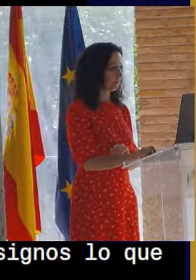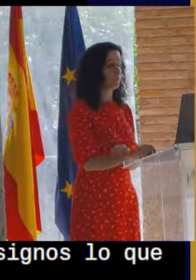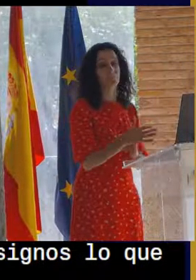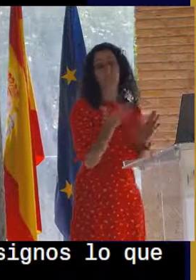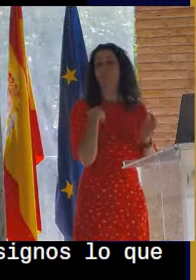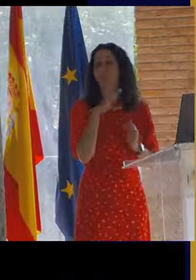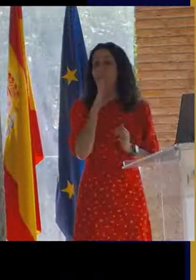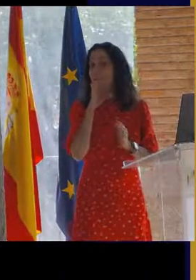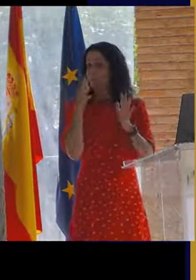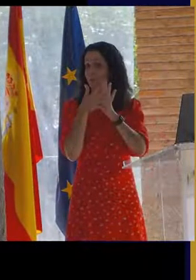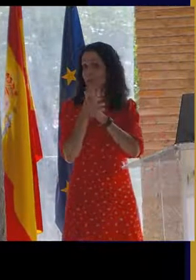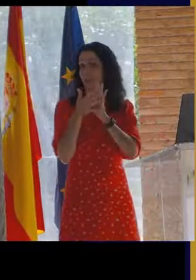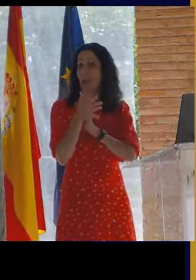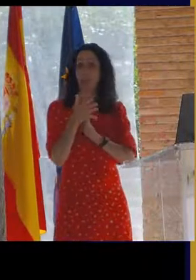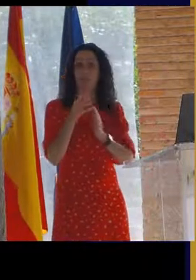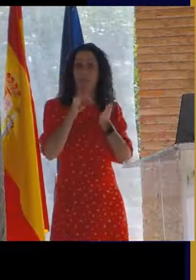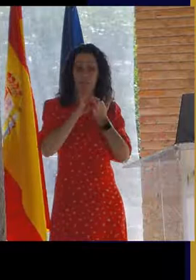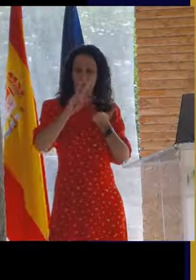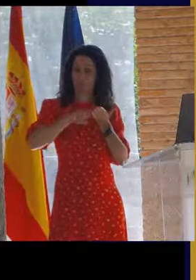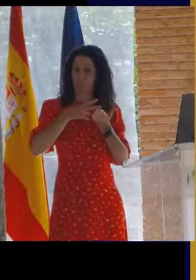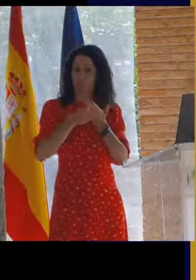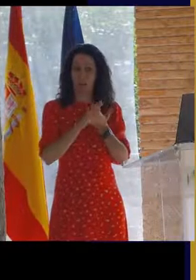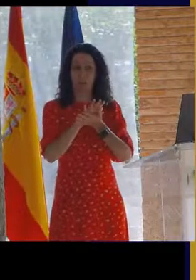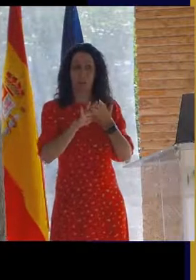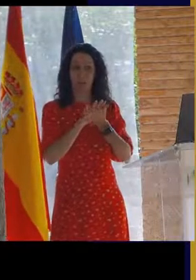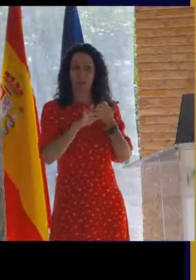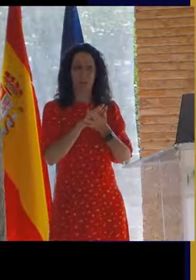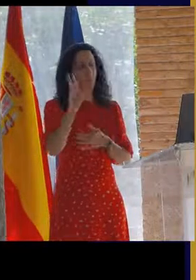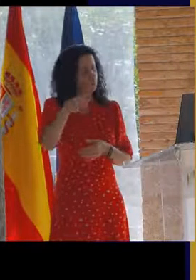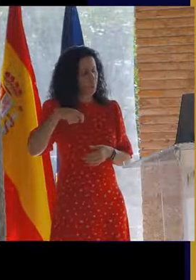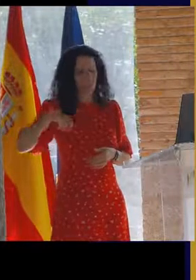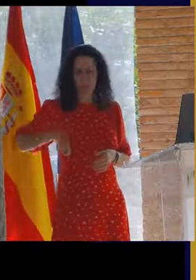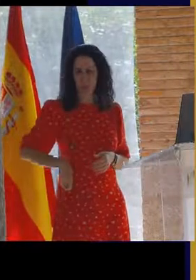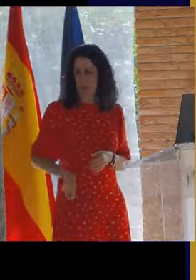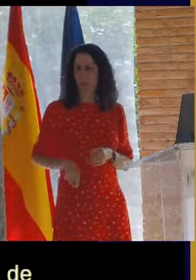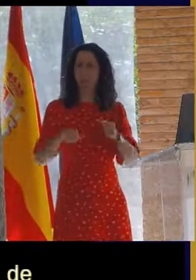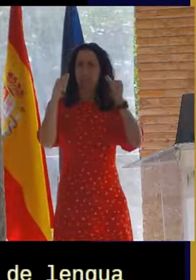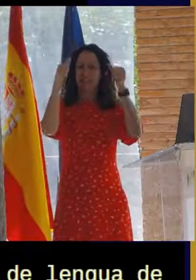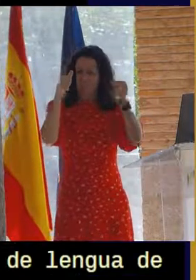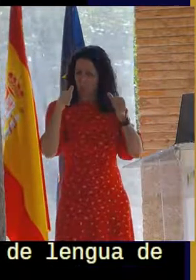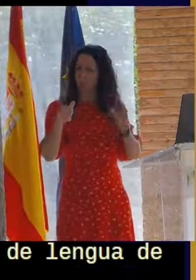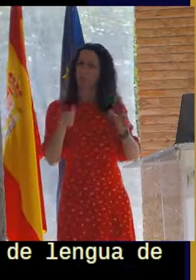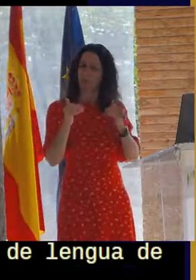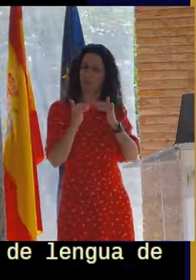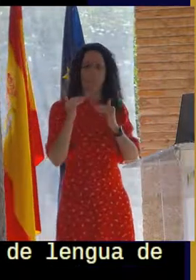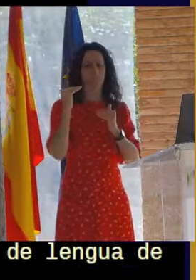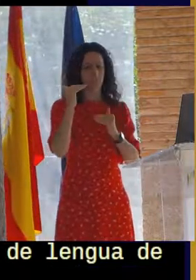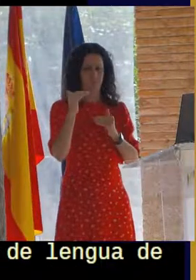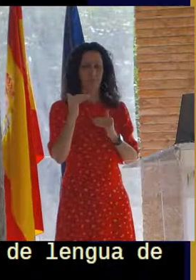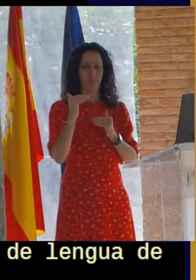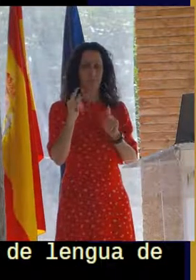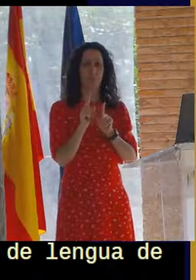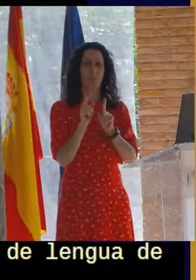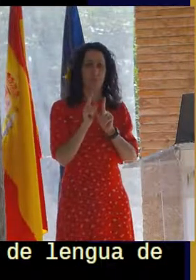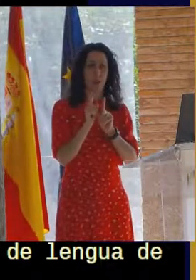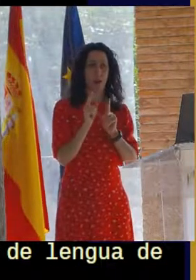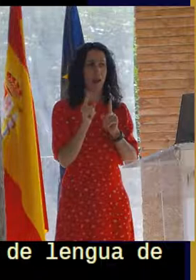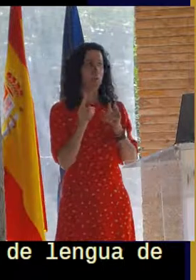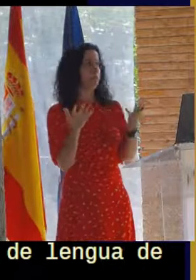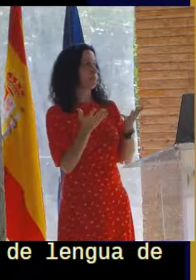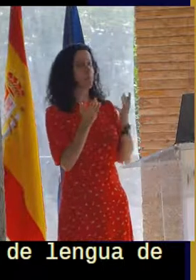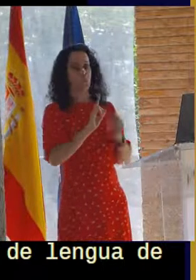idea y Bueno ahy antes lo he explicado lo que es un intérprete de lengua de signo son profesionales con titulación